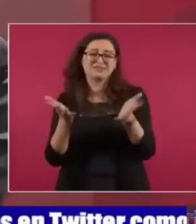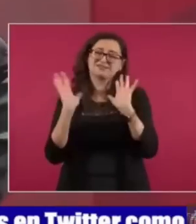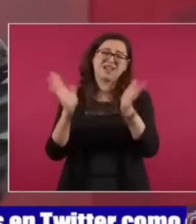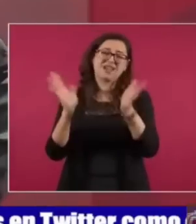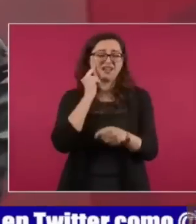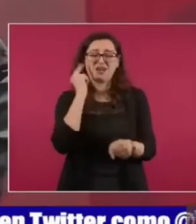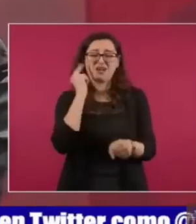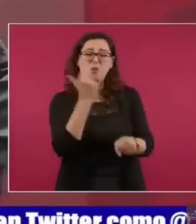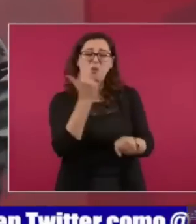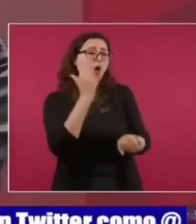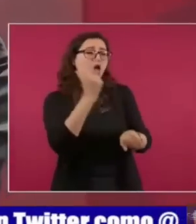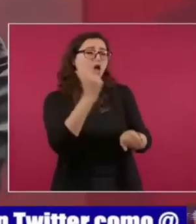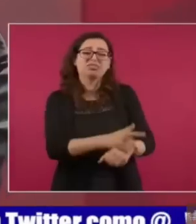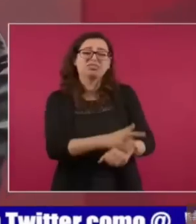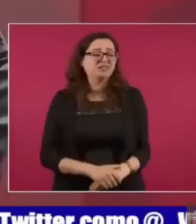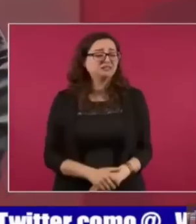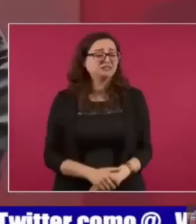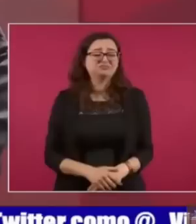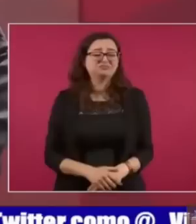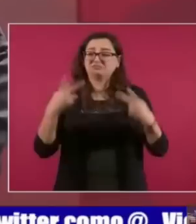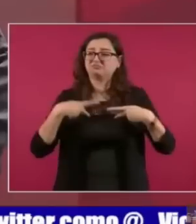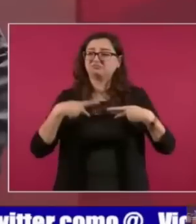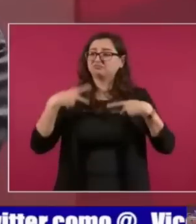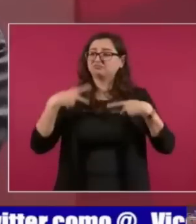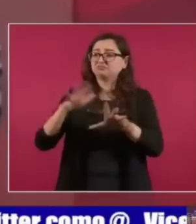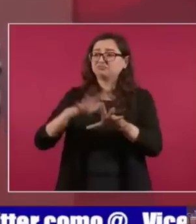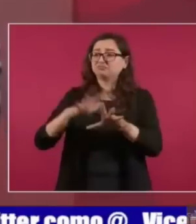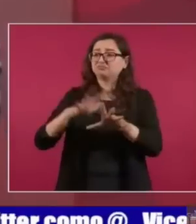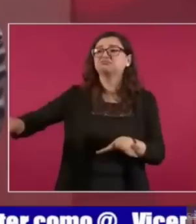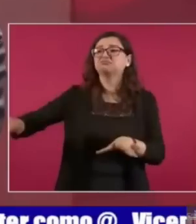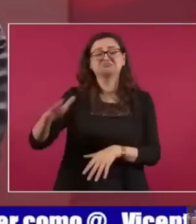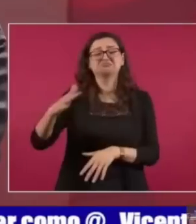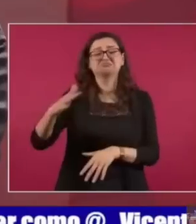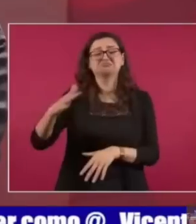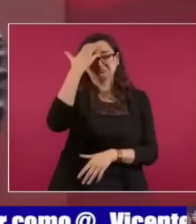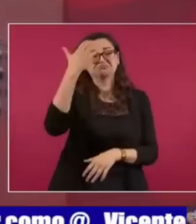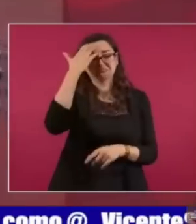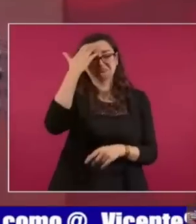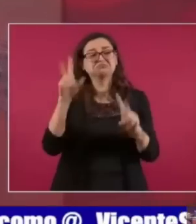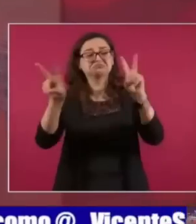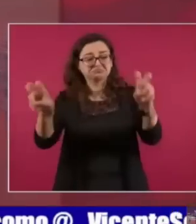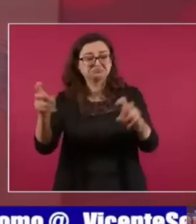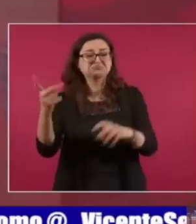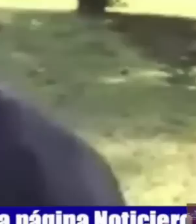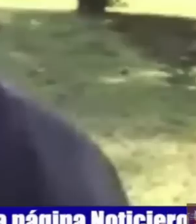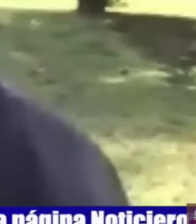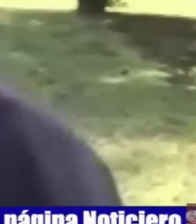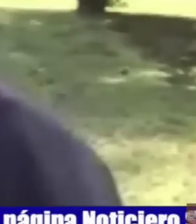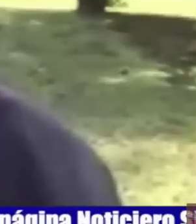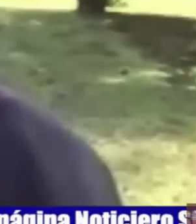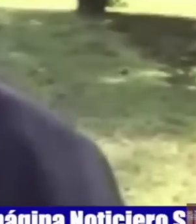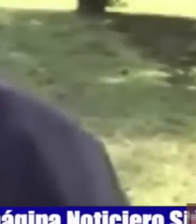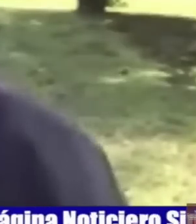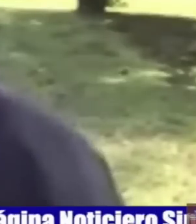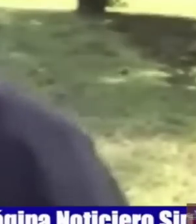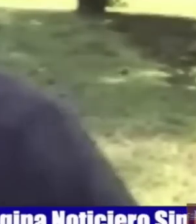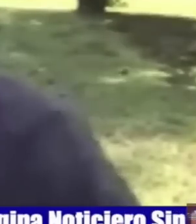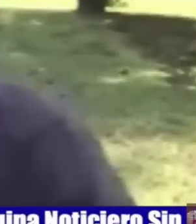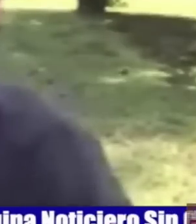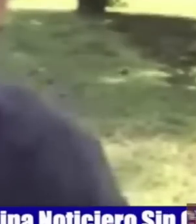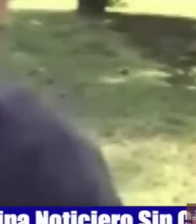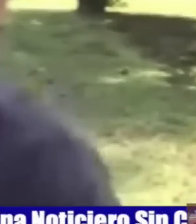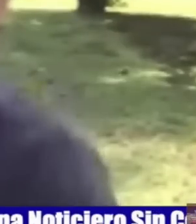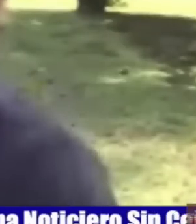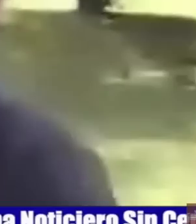como un hombre que ha logrado mantenerse al margen de la voracidad que sus antecesores protagonizaron. Y en